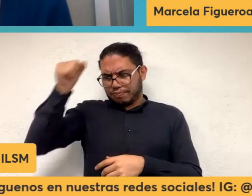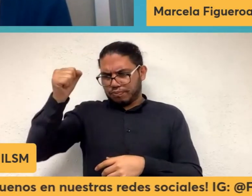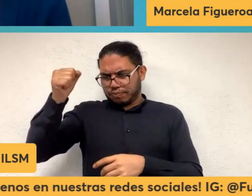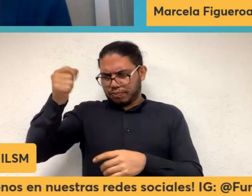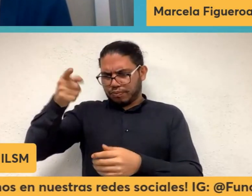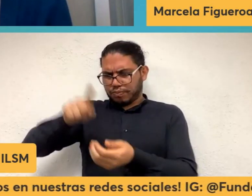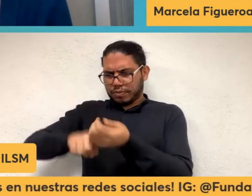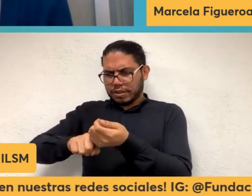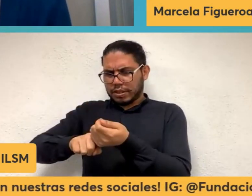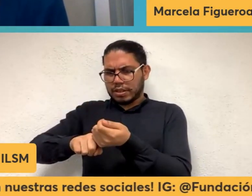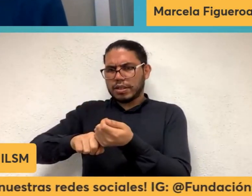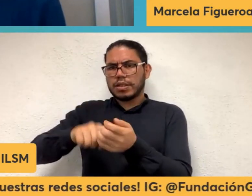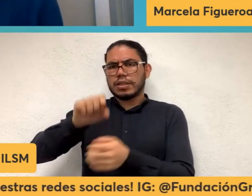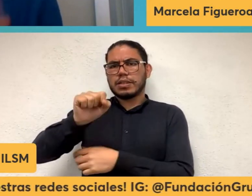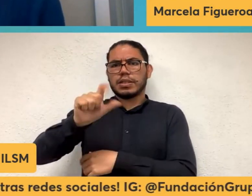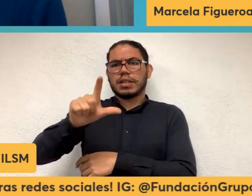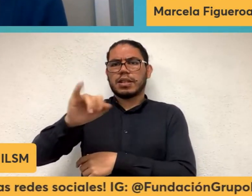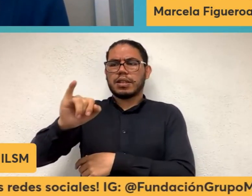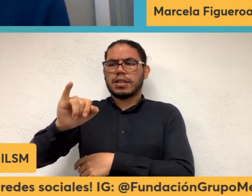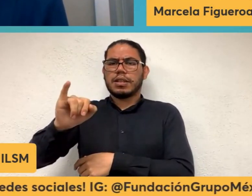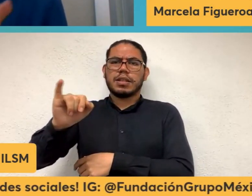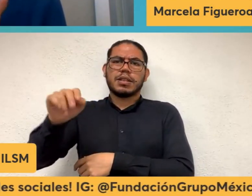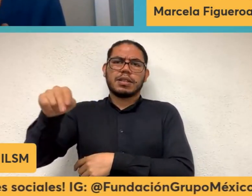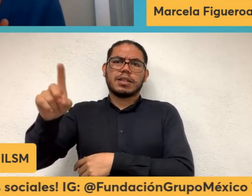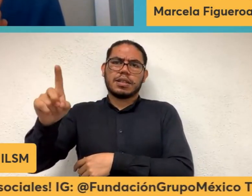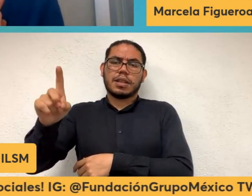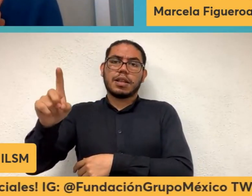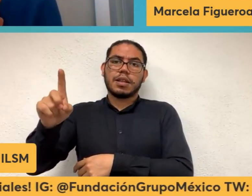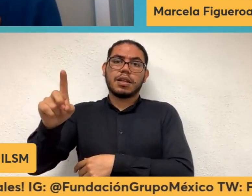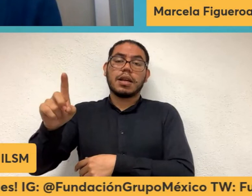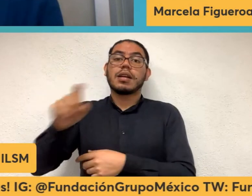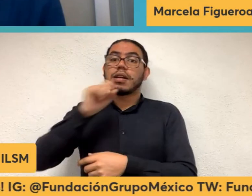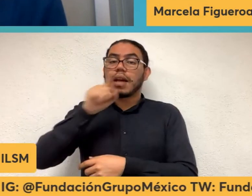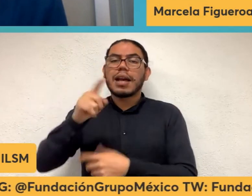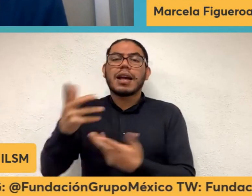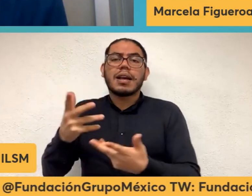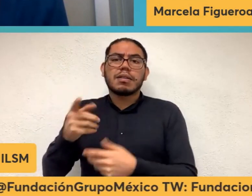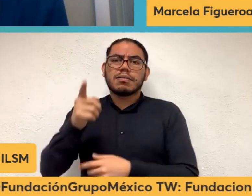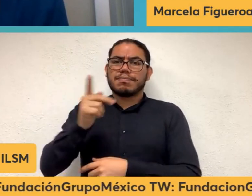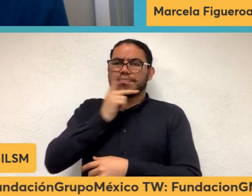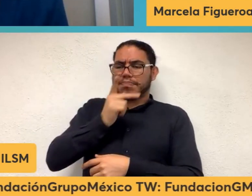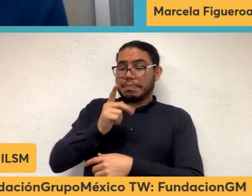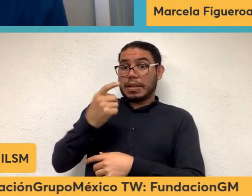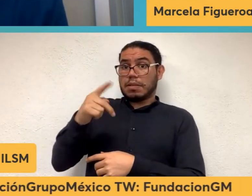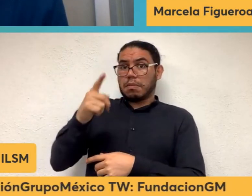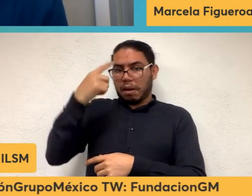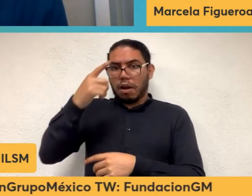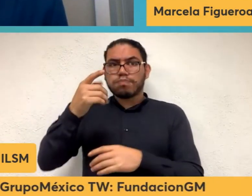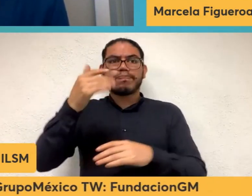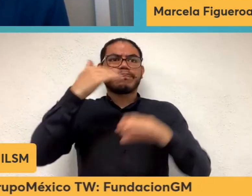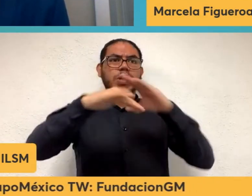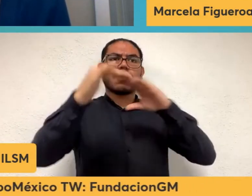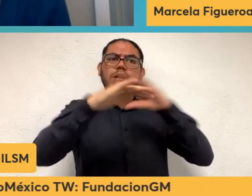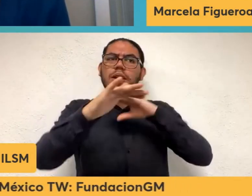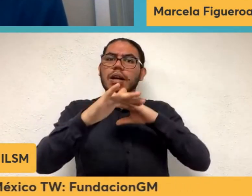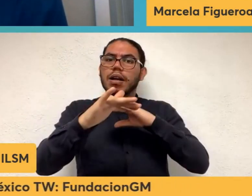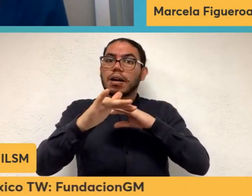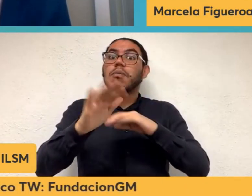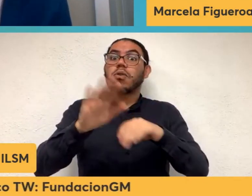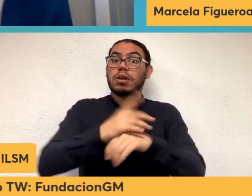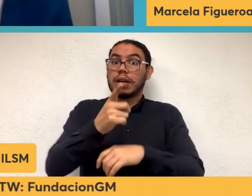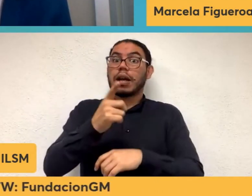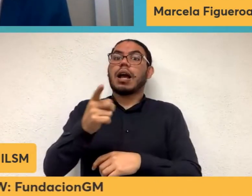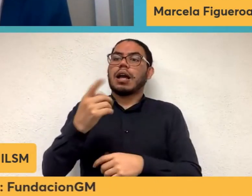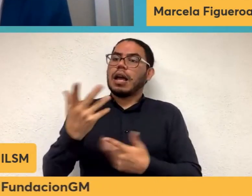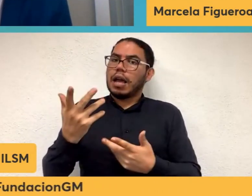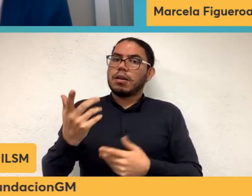newsletter es un boletín, ¿no? Que también, ojo, lo recomendamos muchísimo porque eso mantiene actualizado a